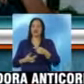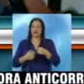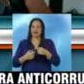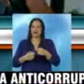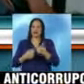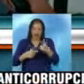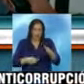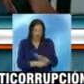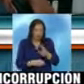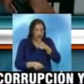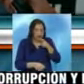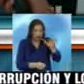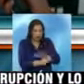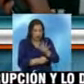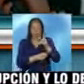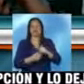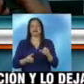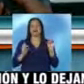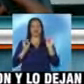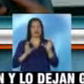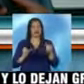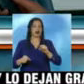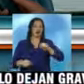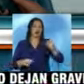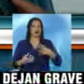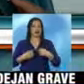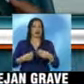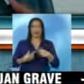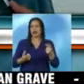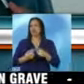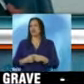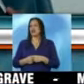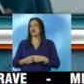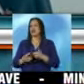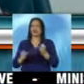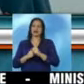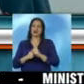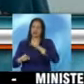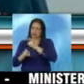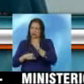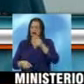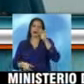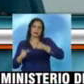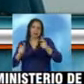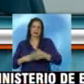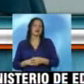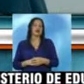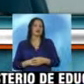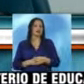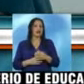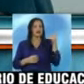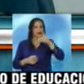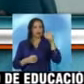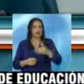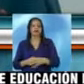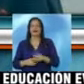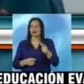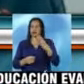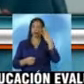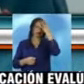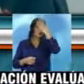sanitarias adecuadas y cometiendo un abuso contra la gente que iba a la playa, que es una playa pública, la playa más linda del Perú, es la playa del